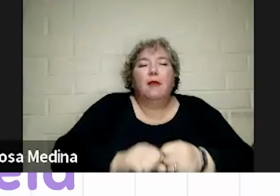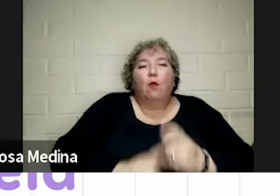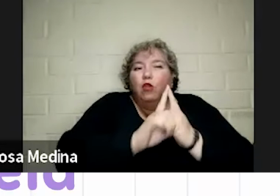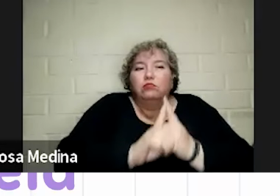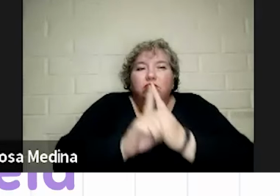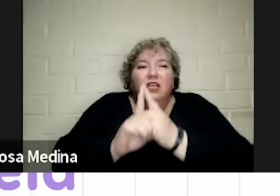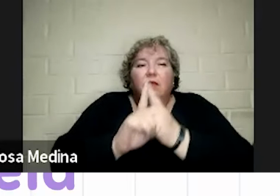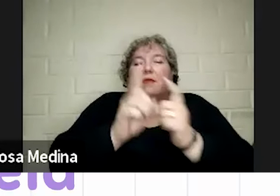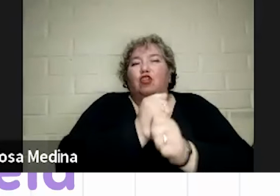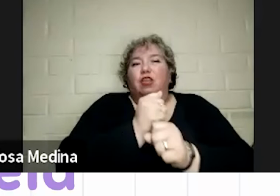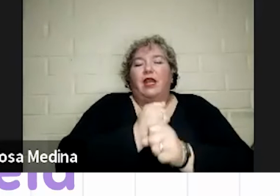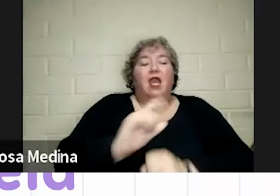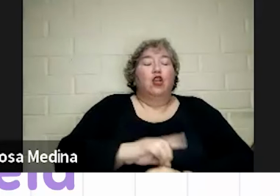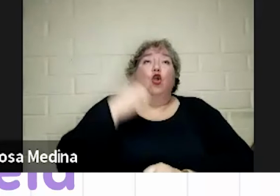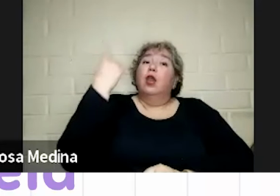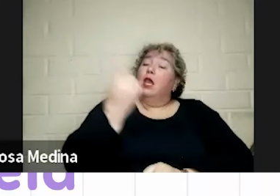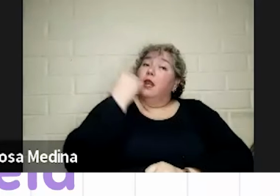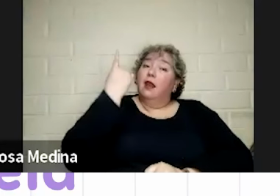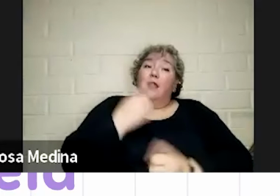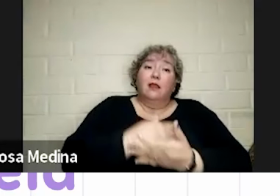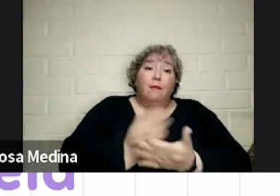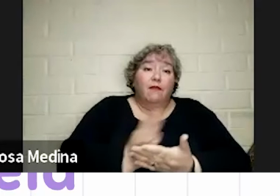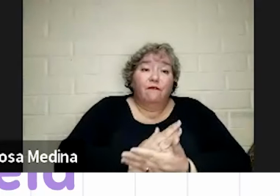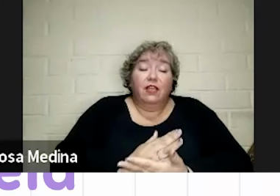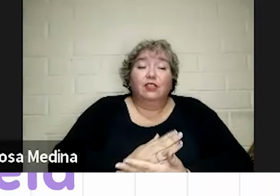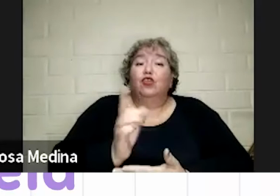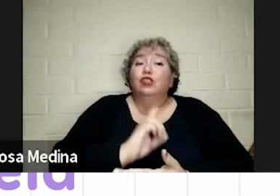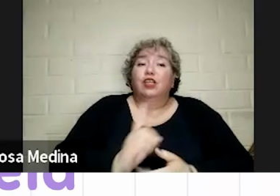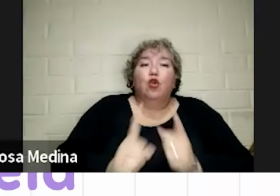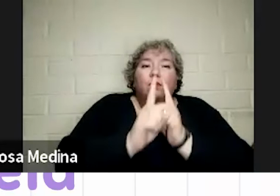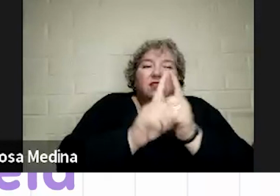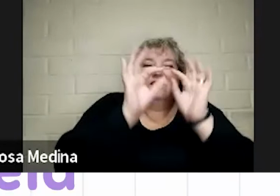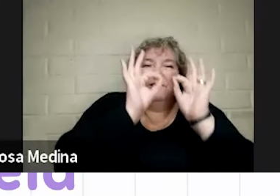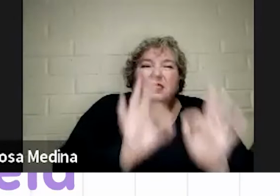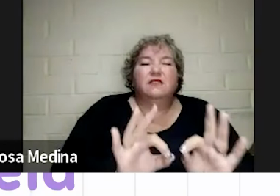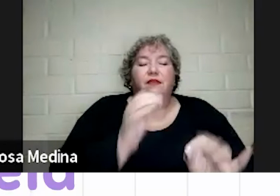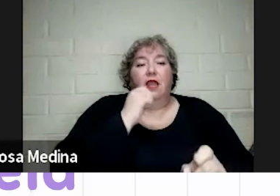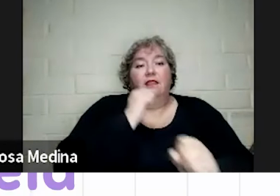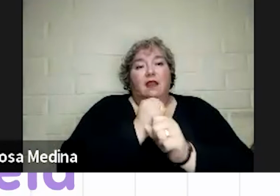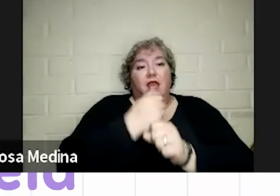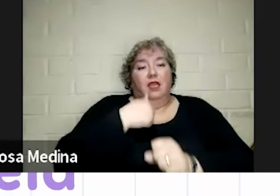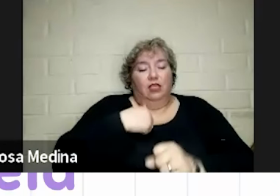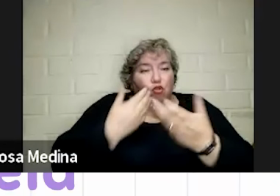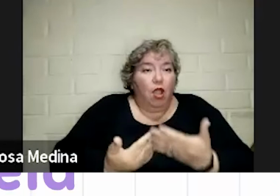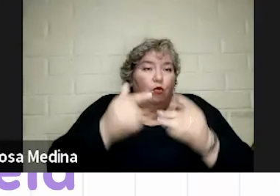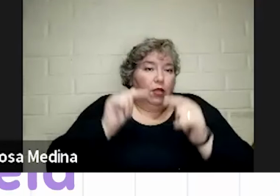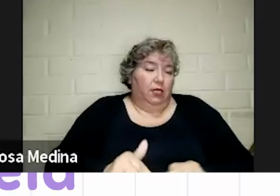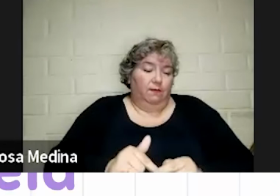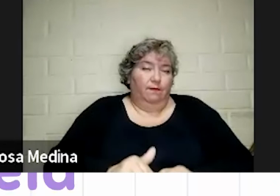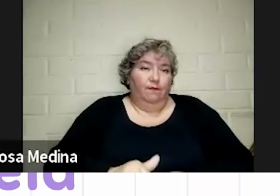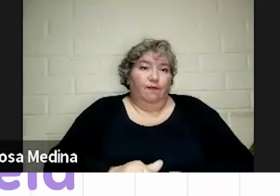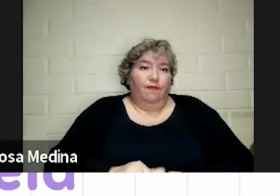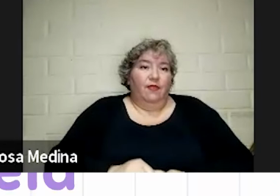un seguimiento general de lo que planificamos, sino que a veces también un seguimiento específico de la tarea que estoy haciendo en este momento. Ya nos